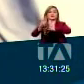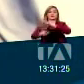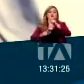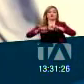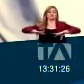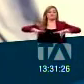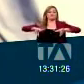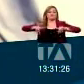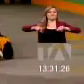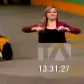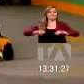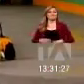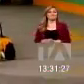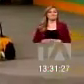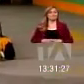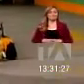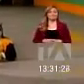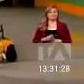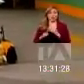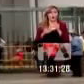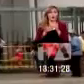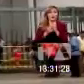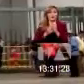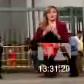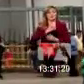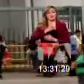por corrupción, es decir, por atentar contra los